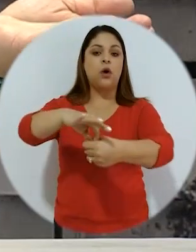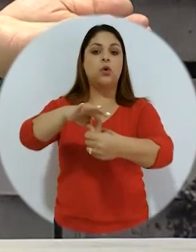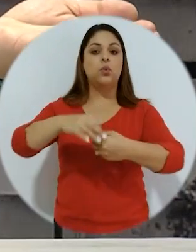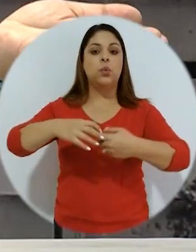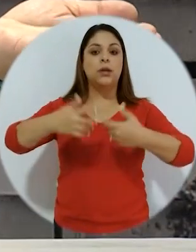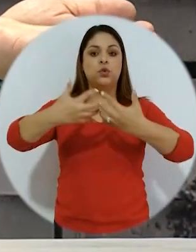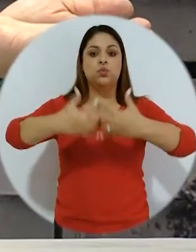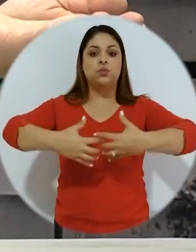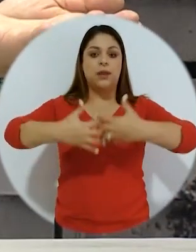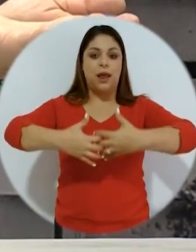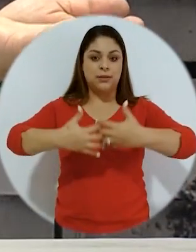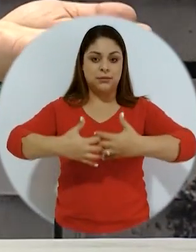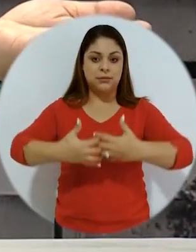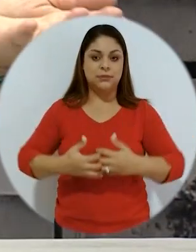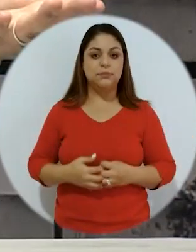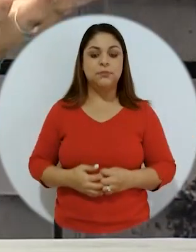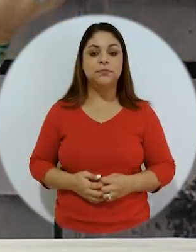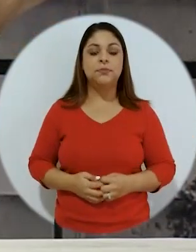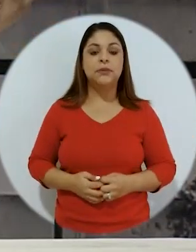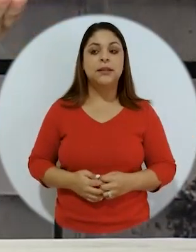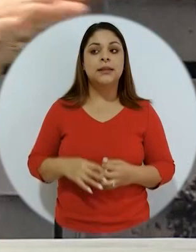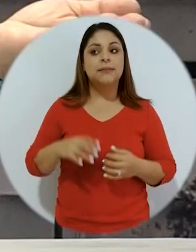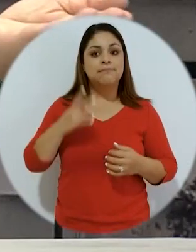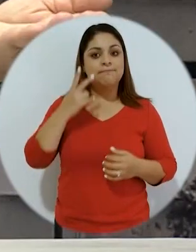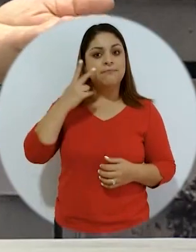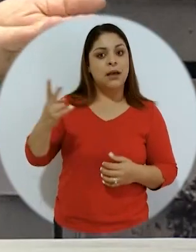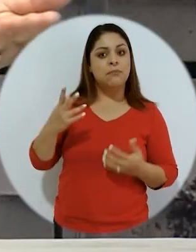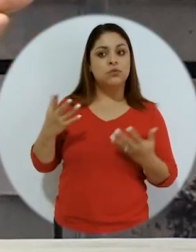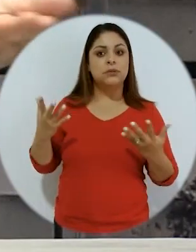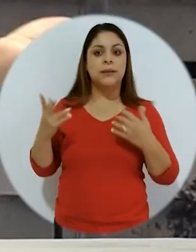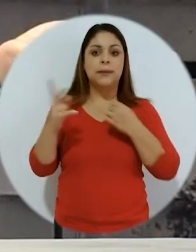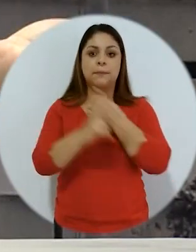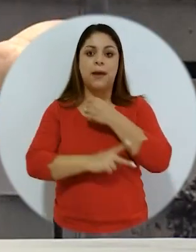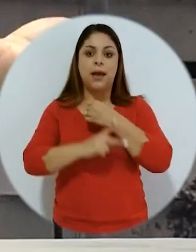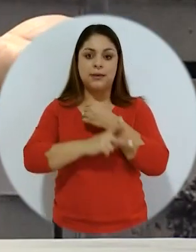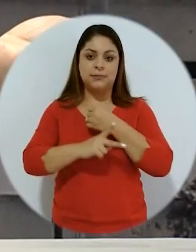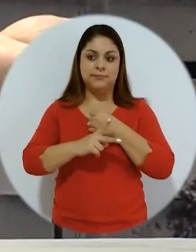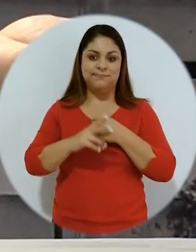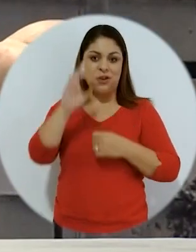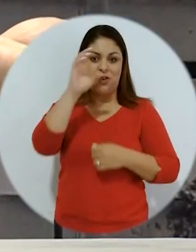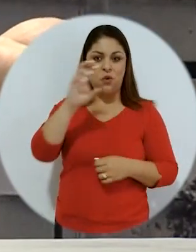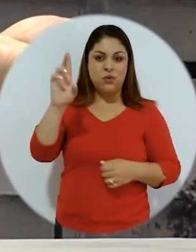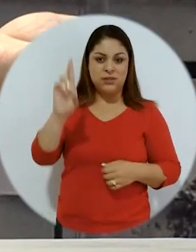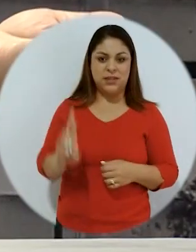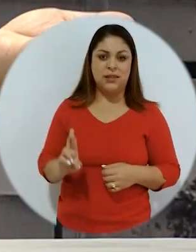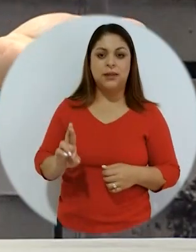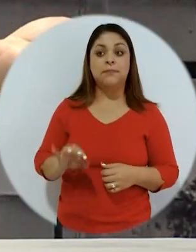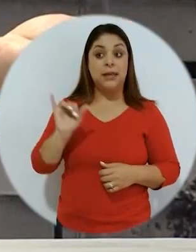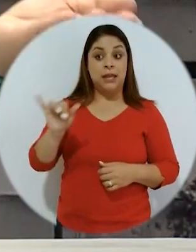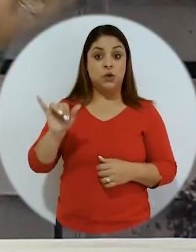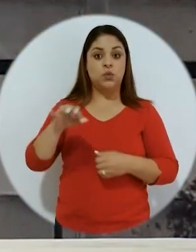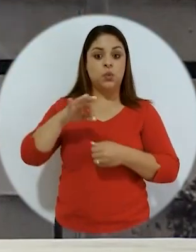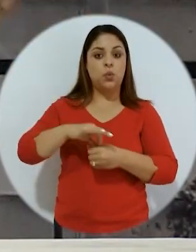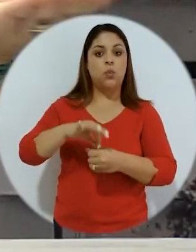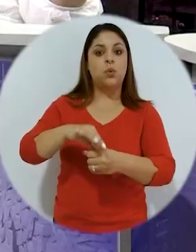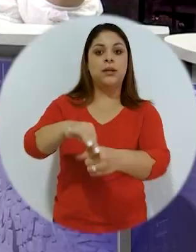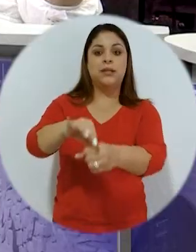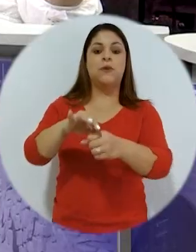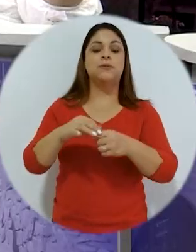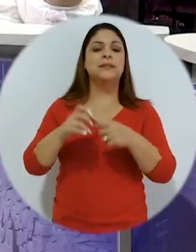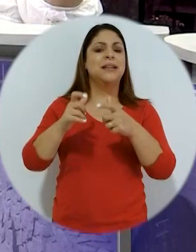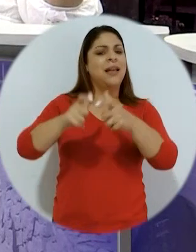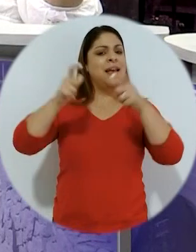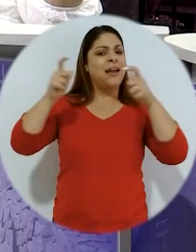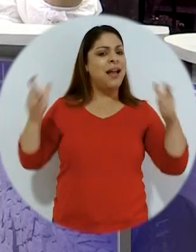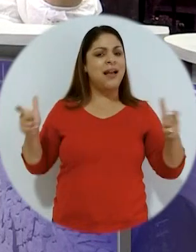desechos agroindustriales. Y si nosotros vemos al país, ¿verdad?, conociendo a Costa Rica, esos cultivos